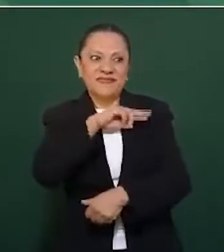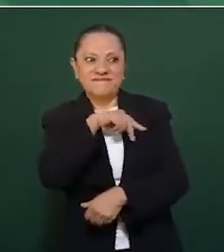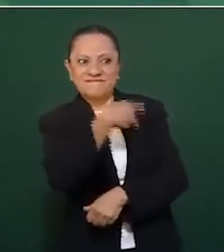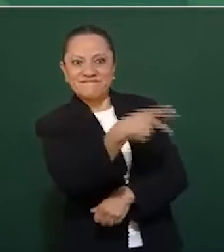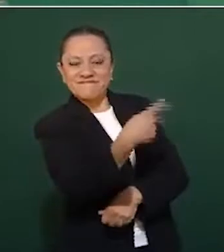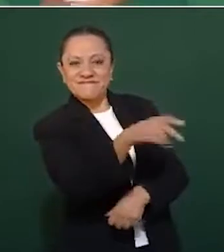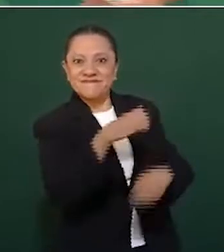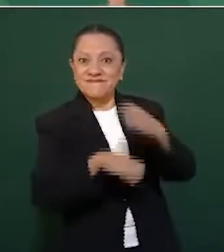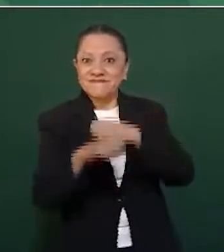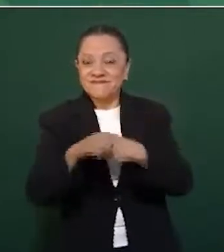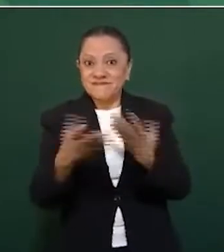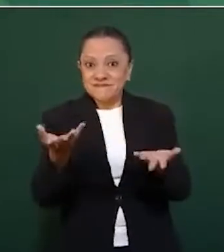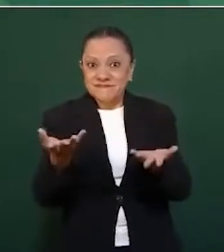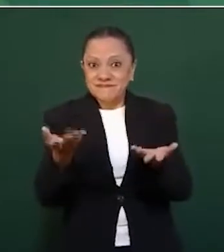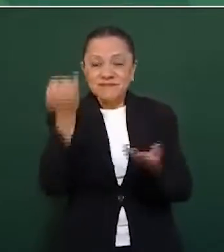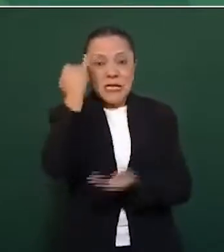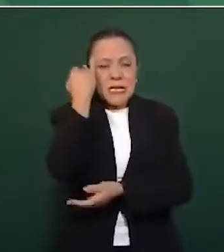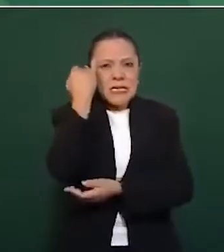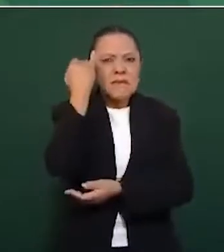Imagínense cuánta inversión